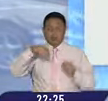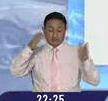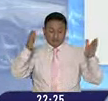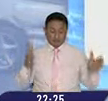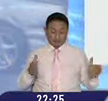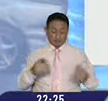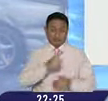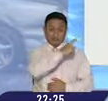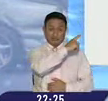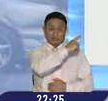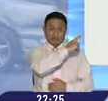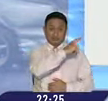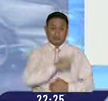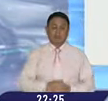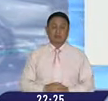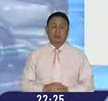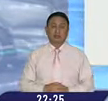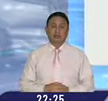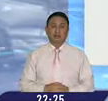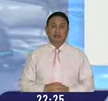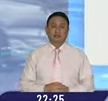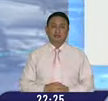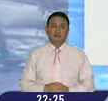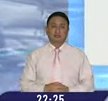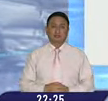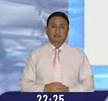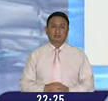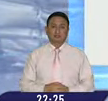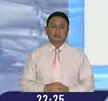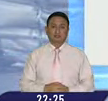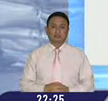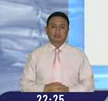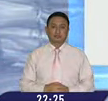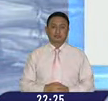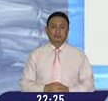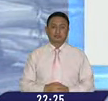octubre del 2022, en Guayaquil han ocurrido